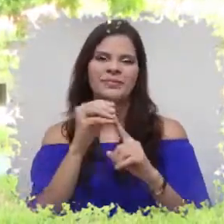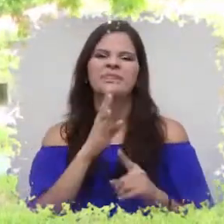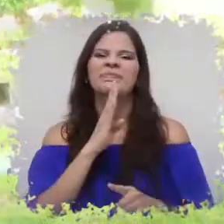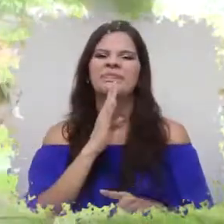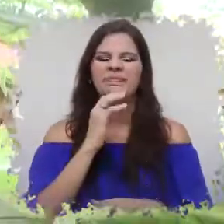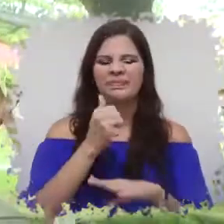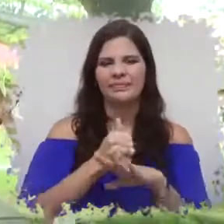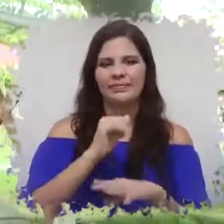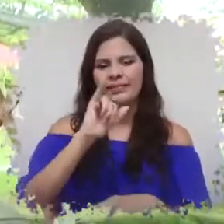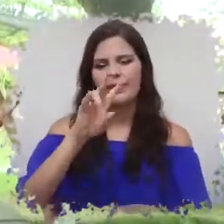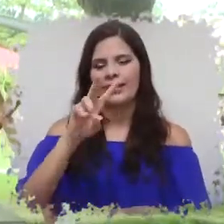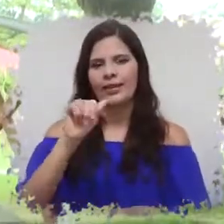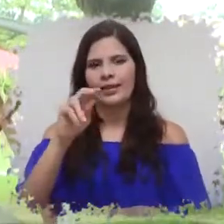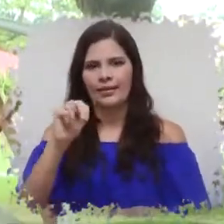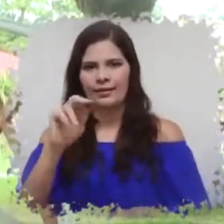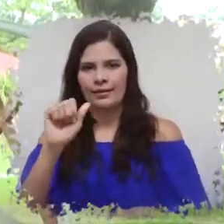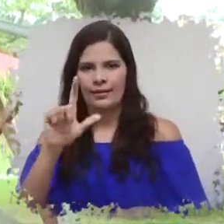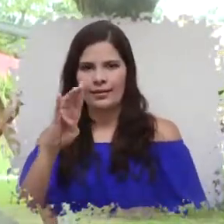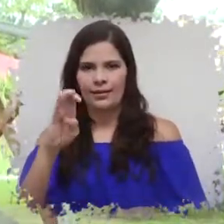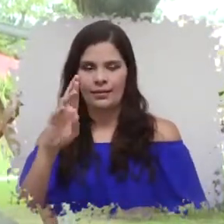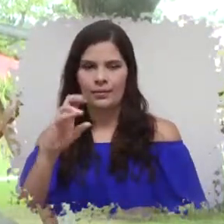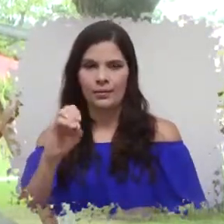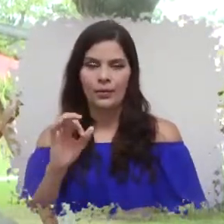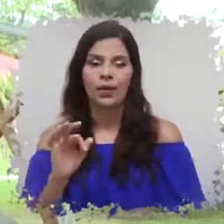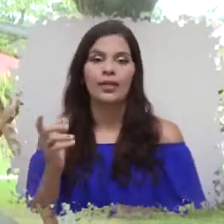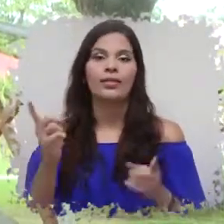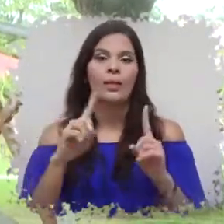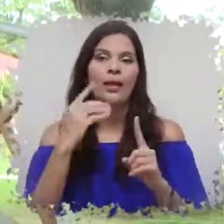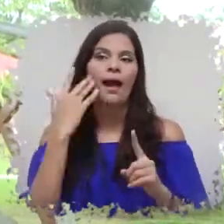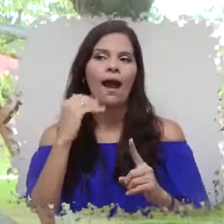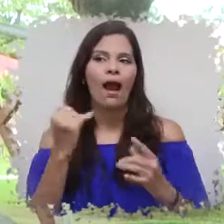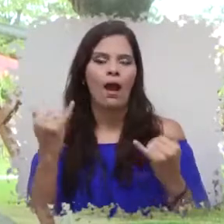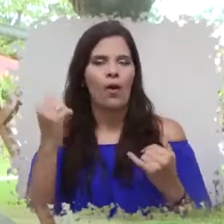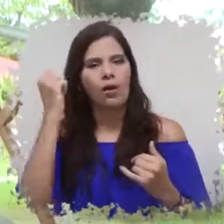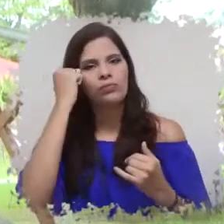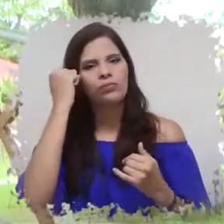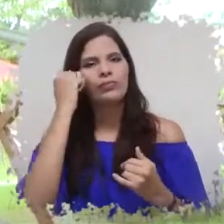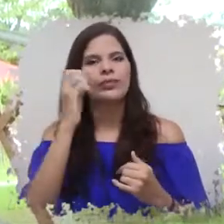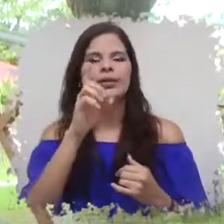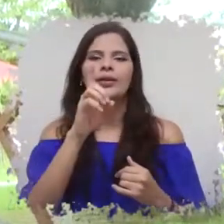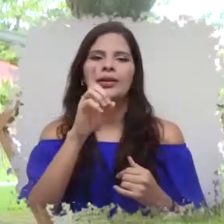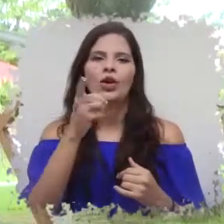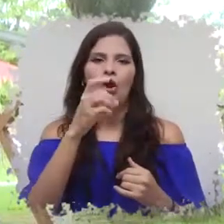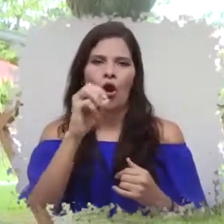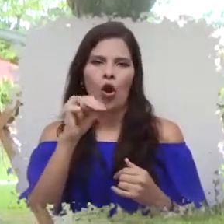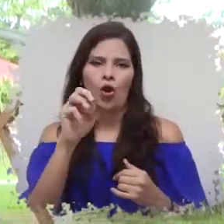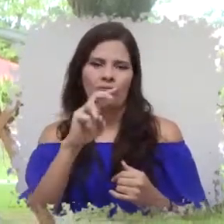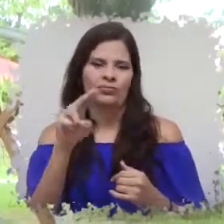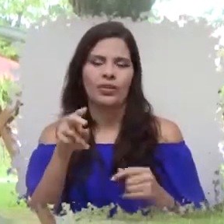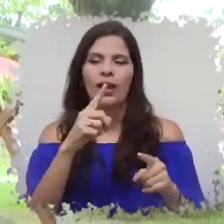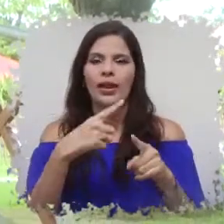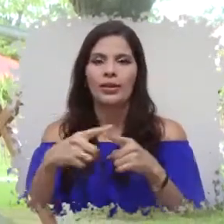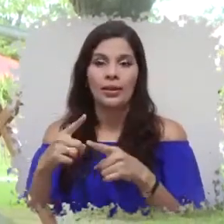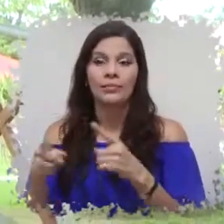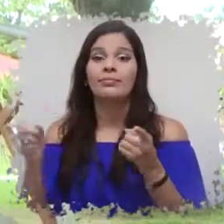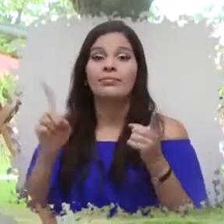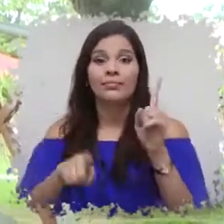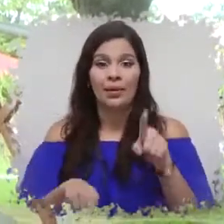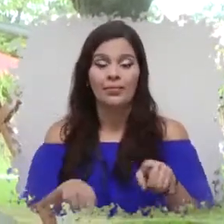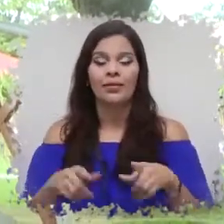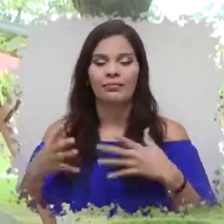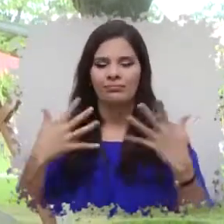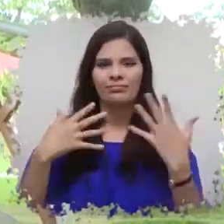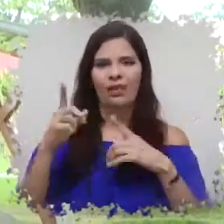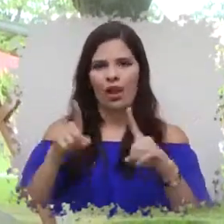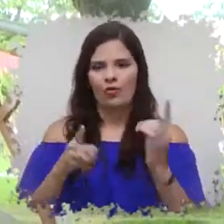Barranquilla. El proyecto es dirigido por Iván Alberto Will Ramírez, producida por la egresada y actual docente Disney Gómez, y en esta grabación participarán